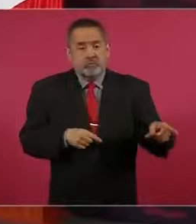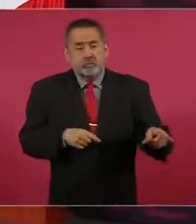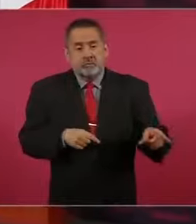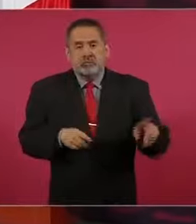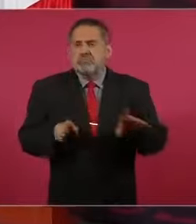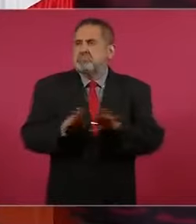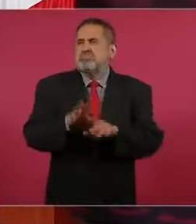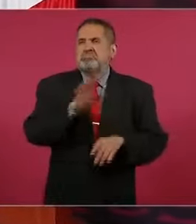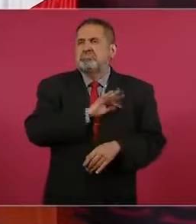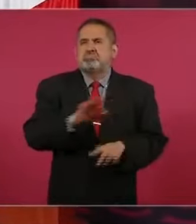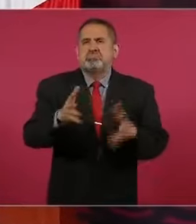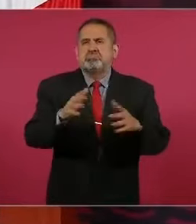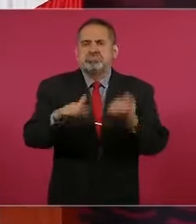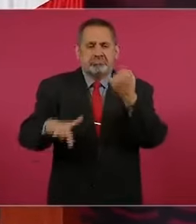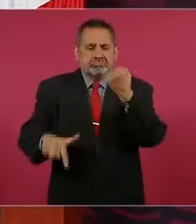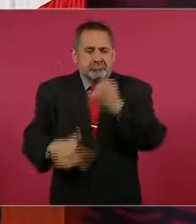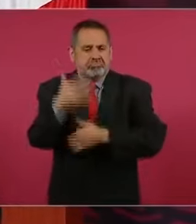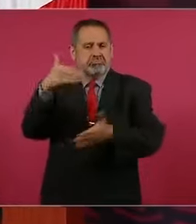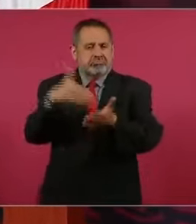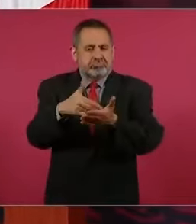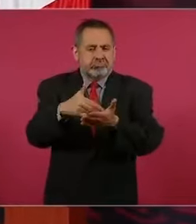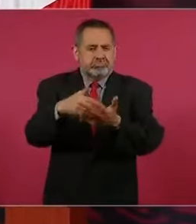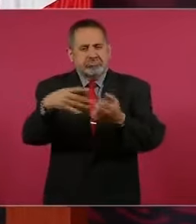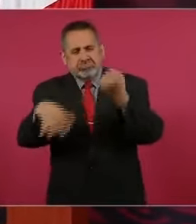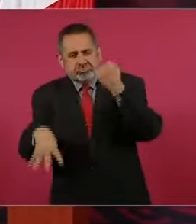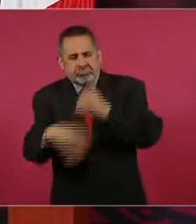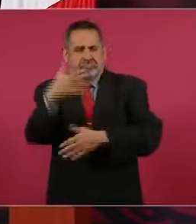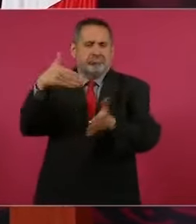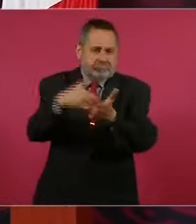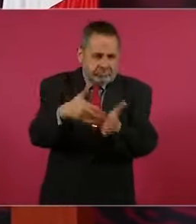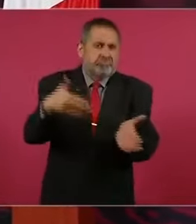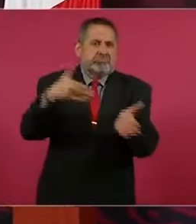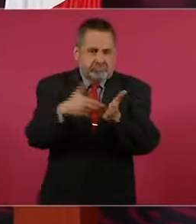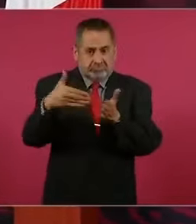también como 12 mil, 14 mil millones.